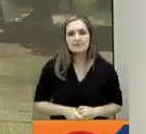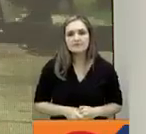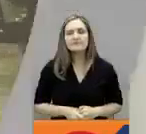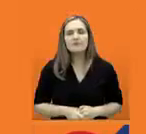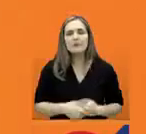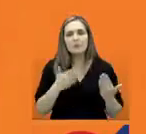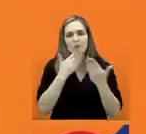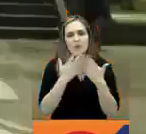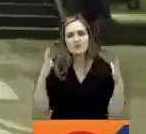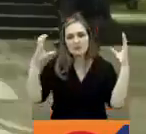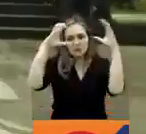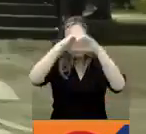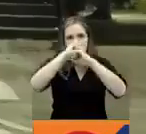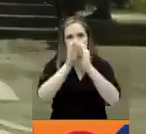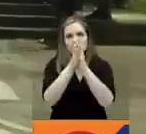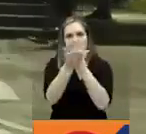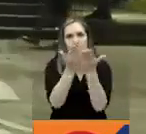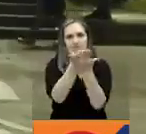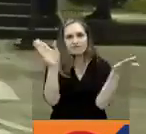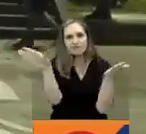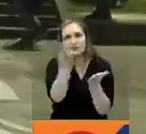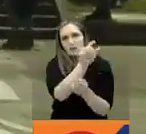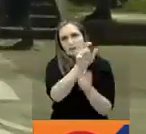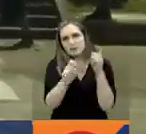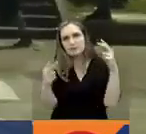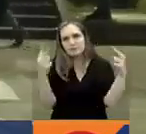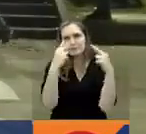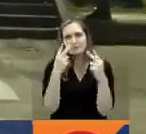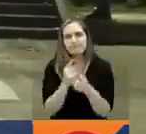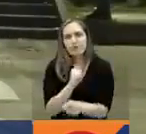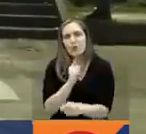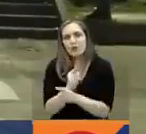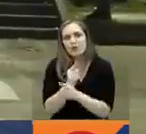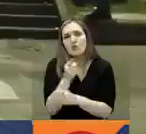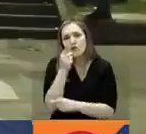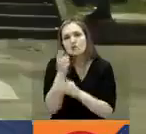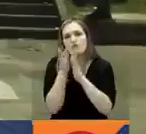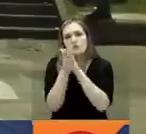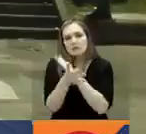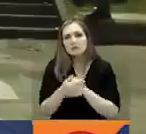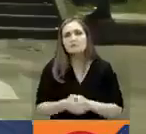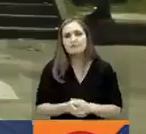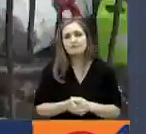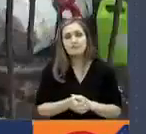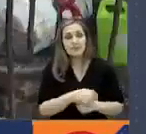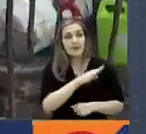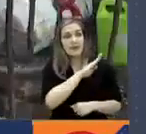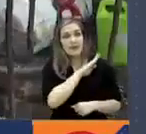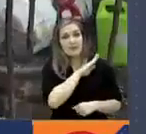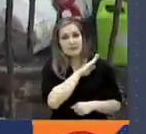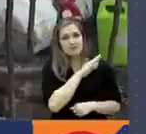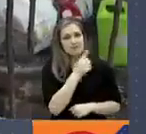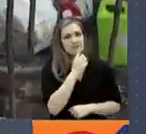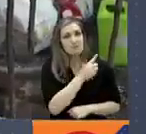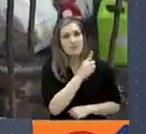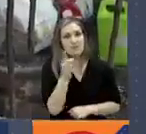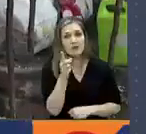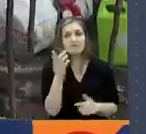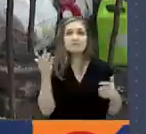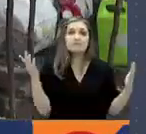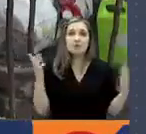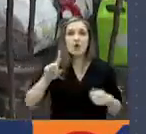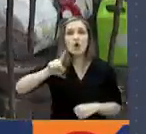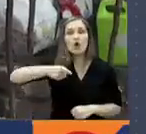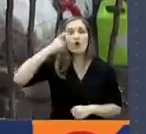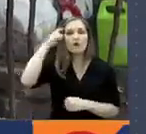Damaris, muy buenas noches a usted y a todos los televidentes. Pues efectivamente lo que dice el distrito es que es responsabilidad del